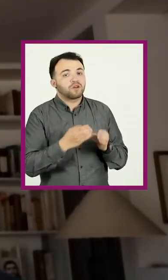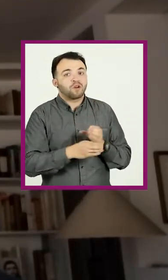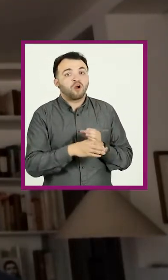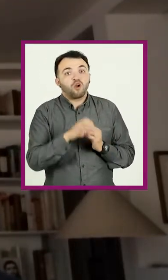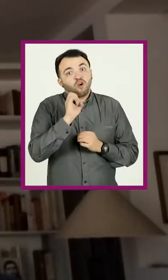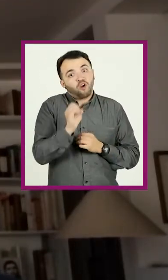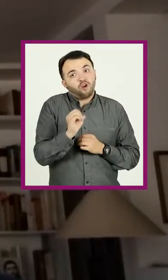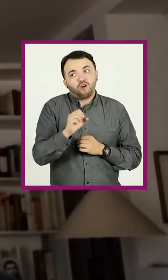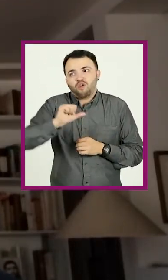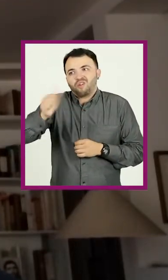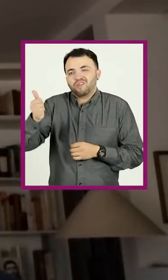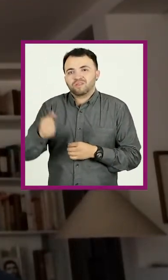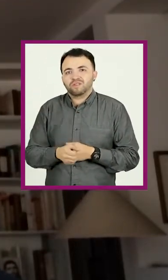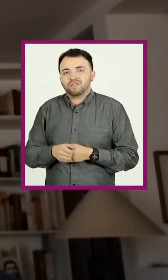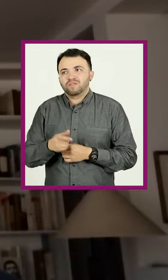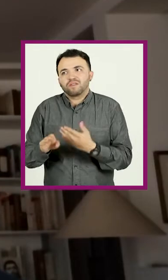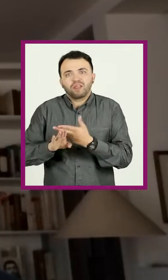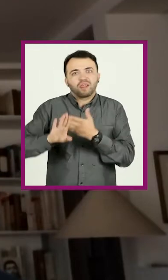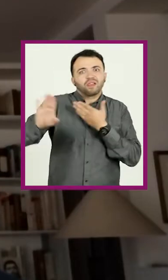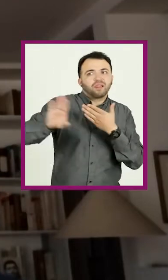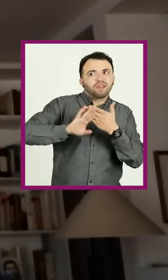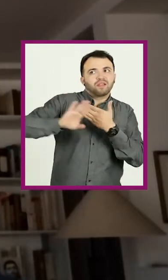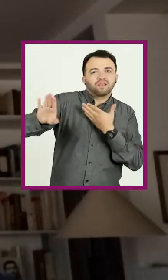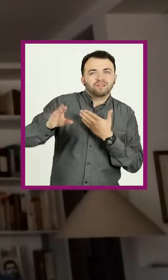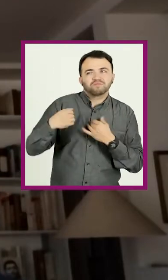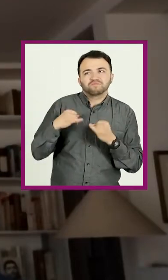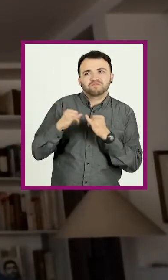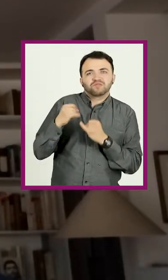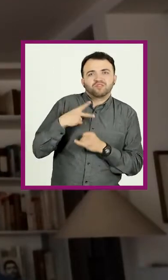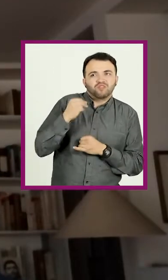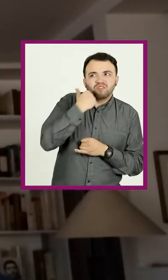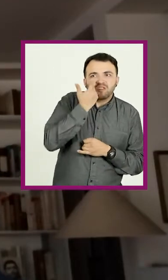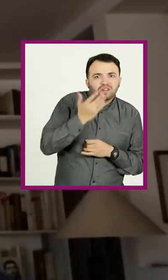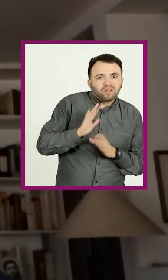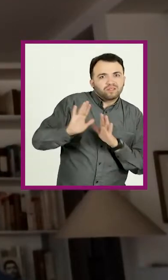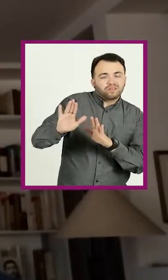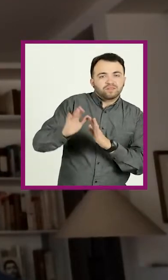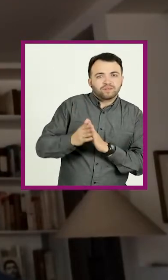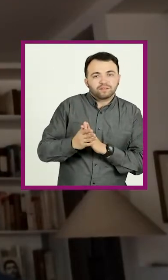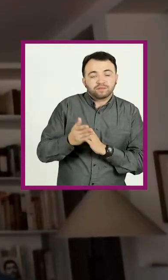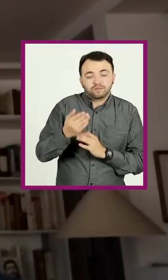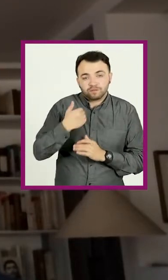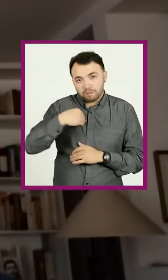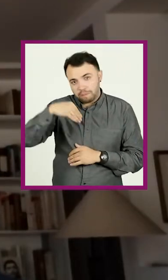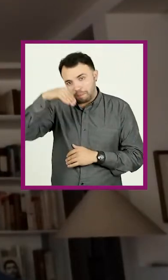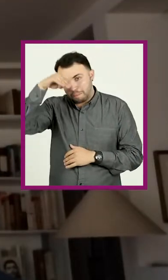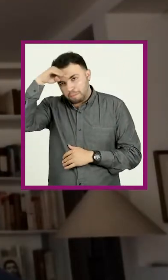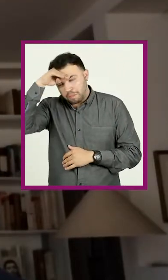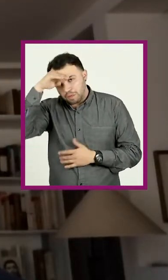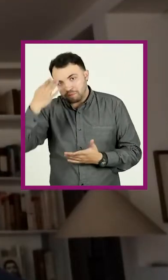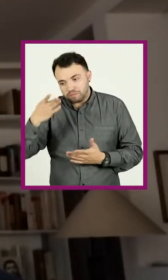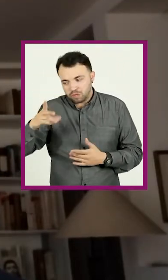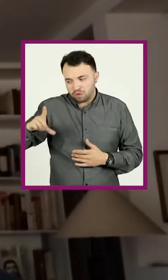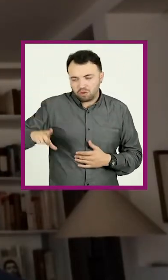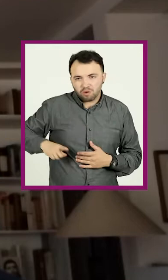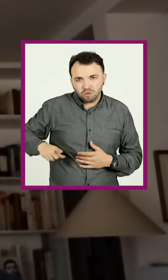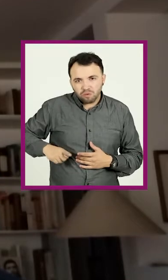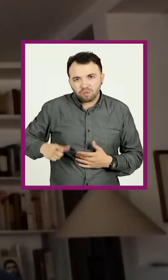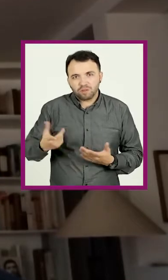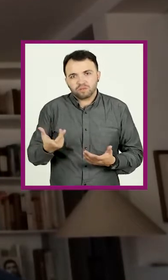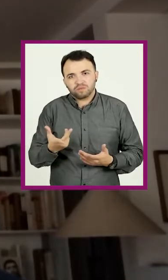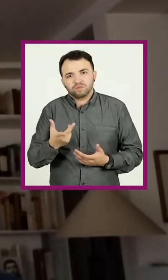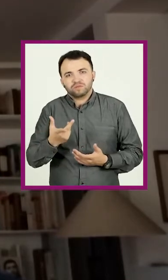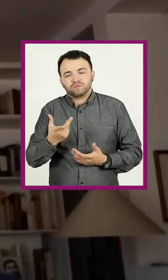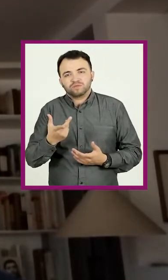por el contrario tengamos un rechazo más explícito con respecto de ellas. Pienso en